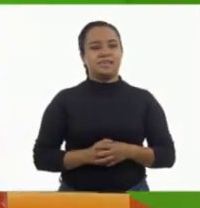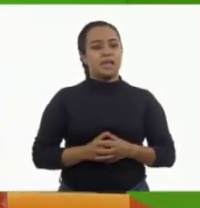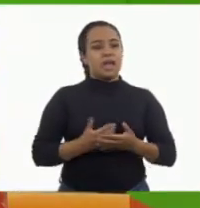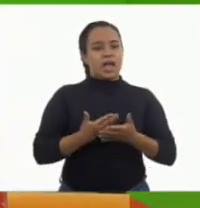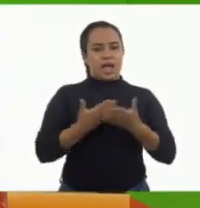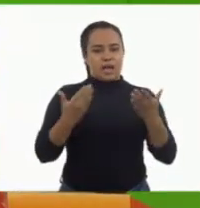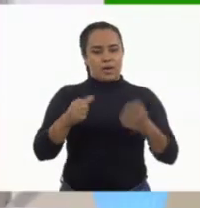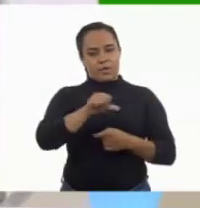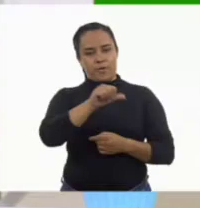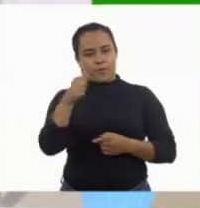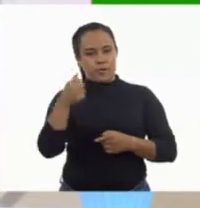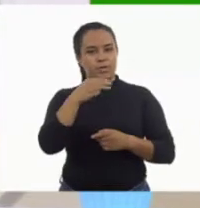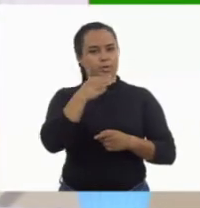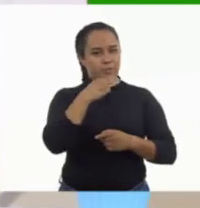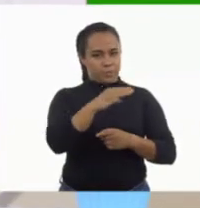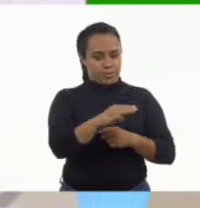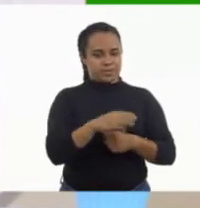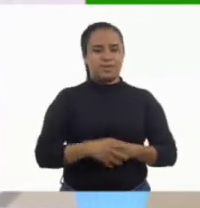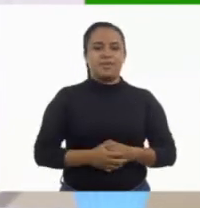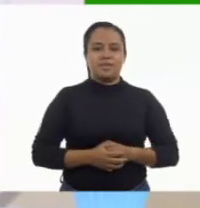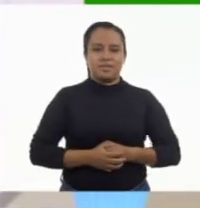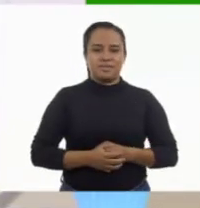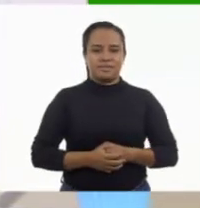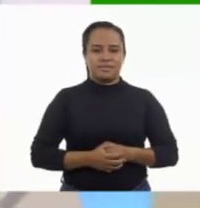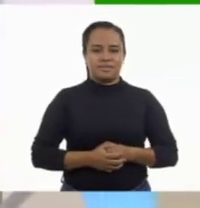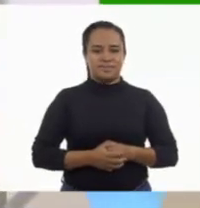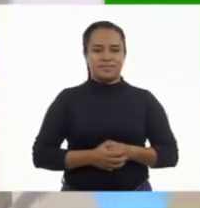ver otro comentario.